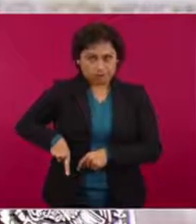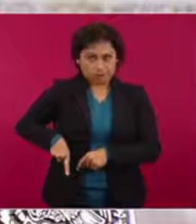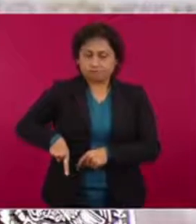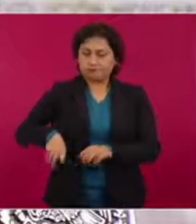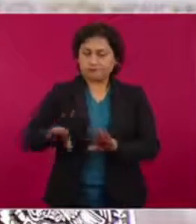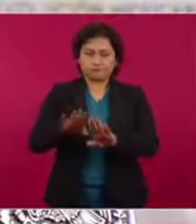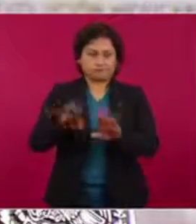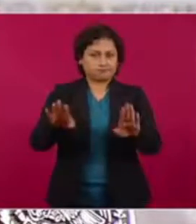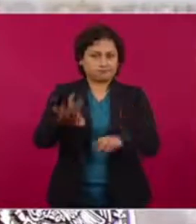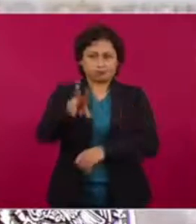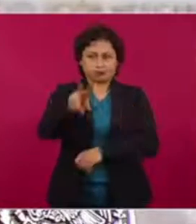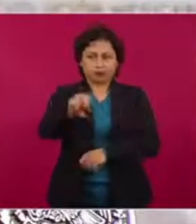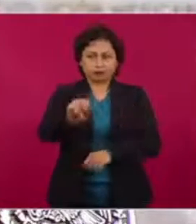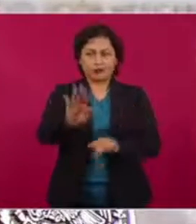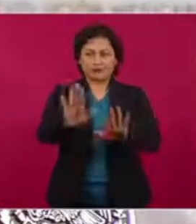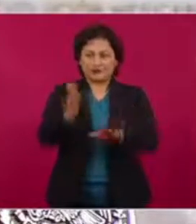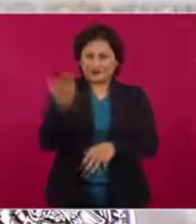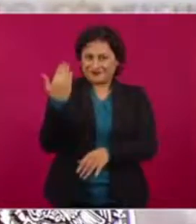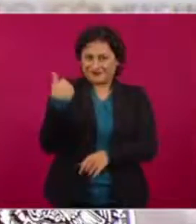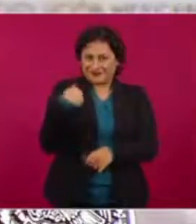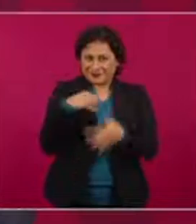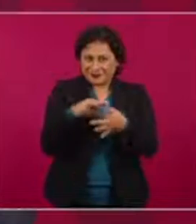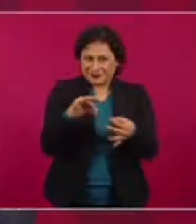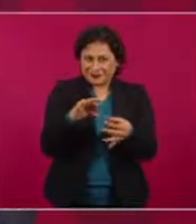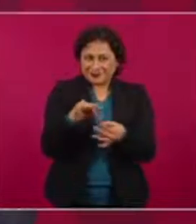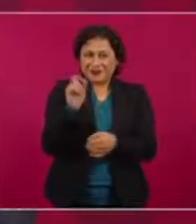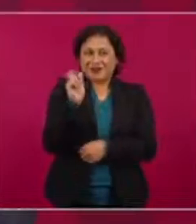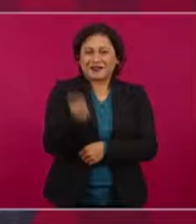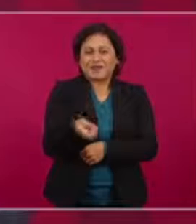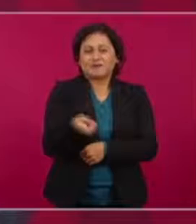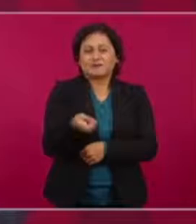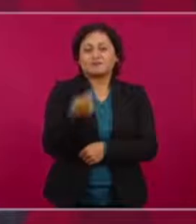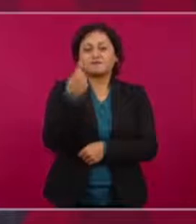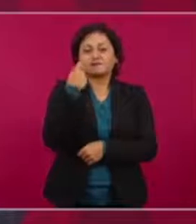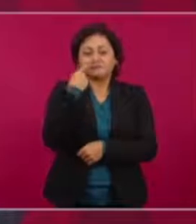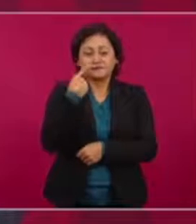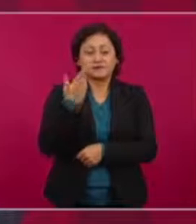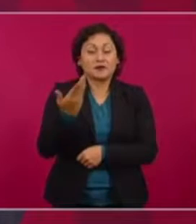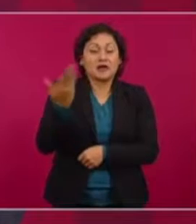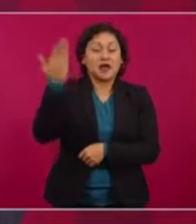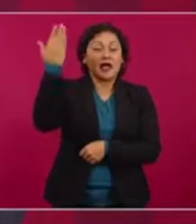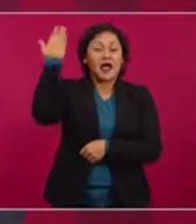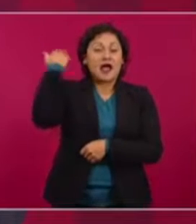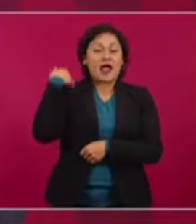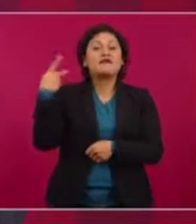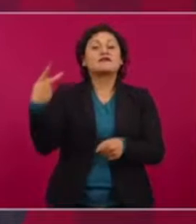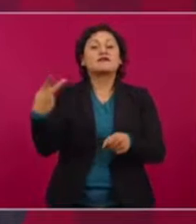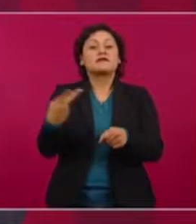Acabo de decir que el mismo ejército,